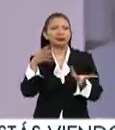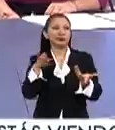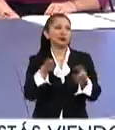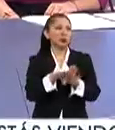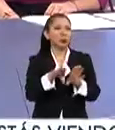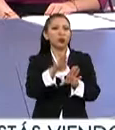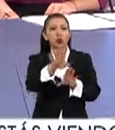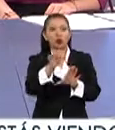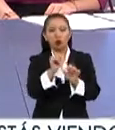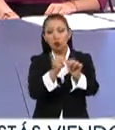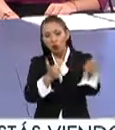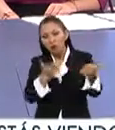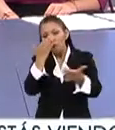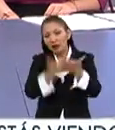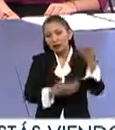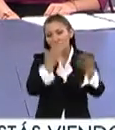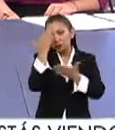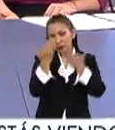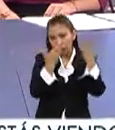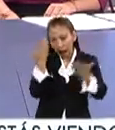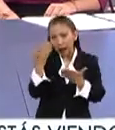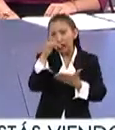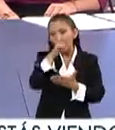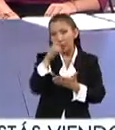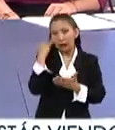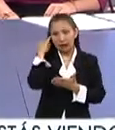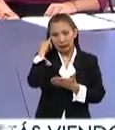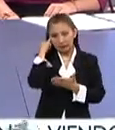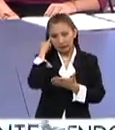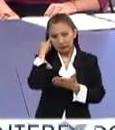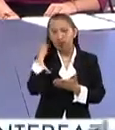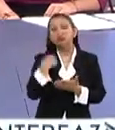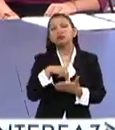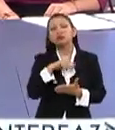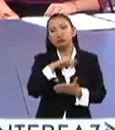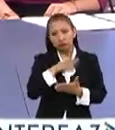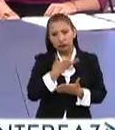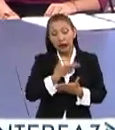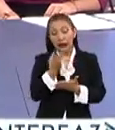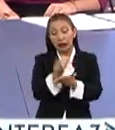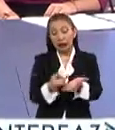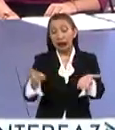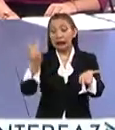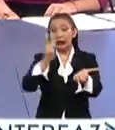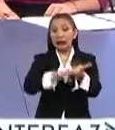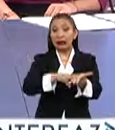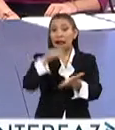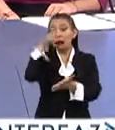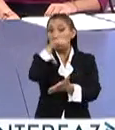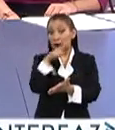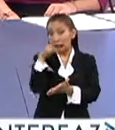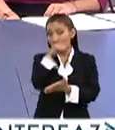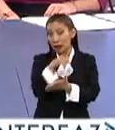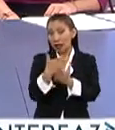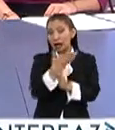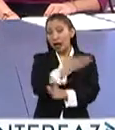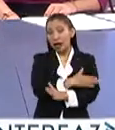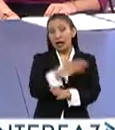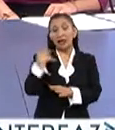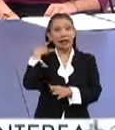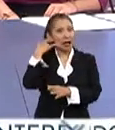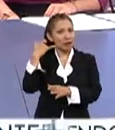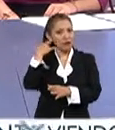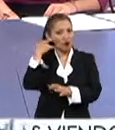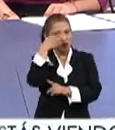como rezago educativo en lengua indígena. Nosotros también tenemos el trilingüe, que ya lo aplicamos en Oxnard, en